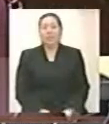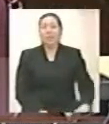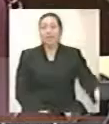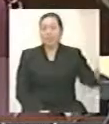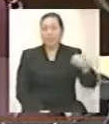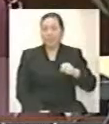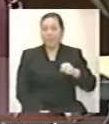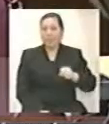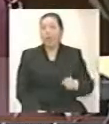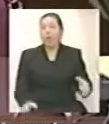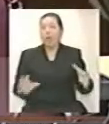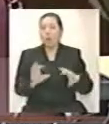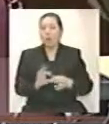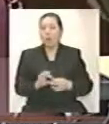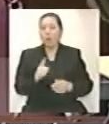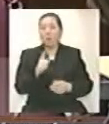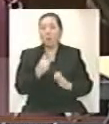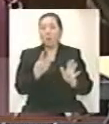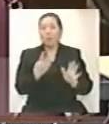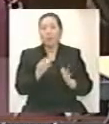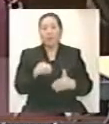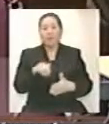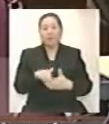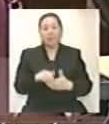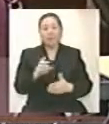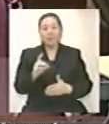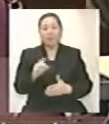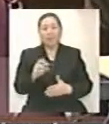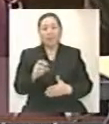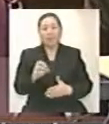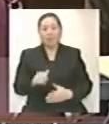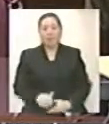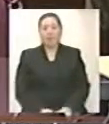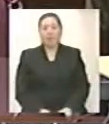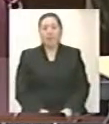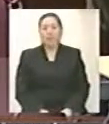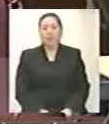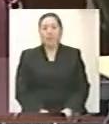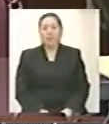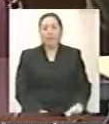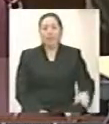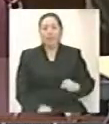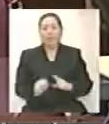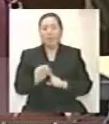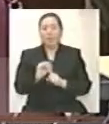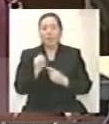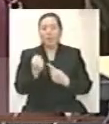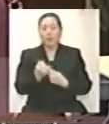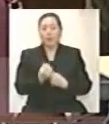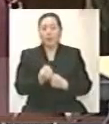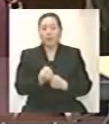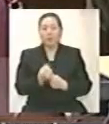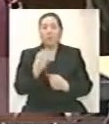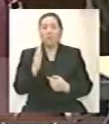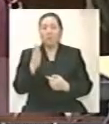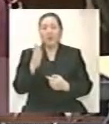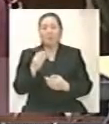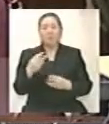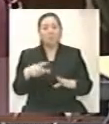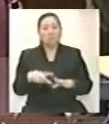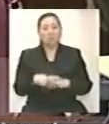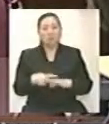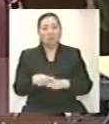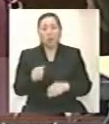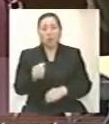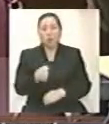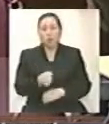Unida. 1990, por tercera vez es elegido diputado por el Partido Izquierda Socialista. Su mandato es interrumpido por el